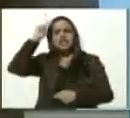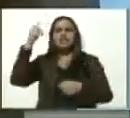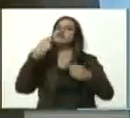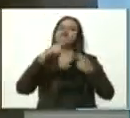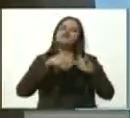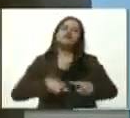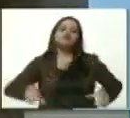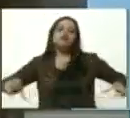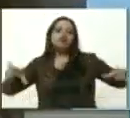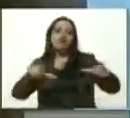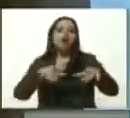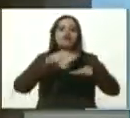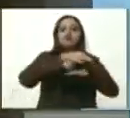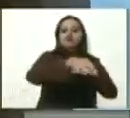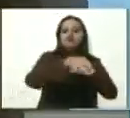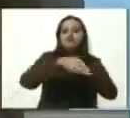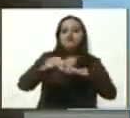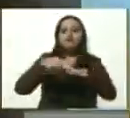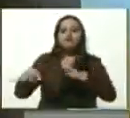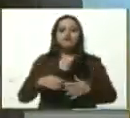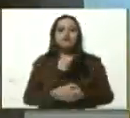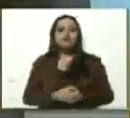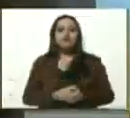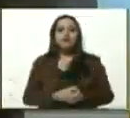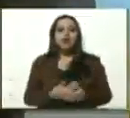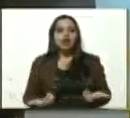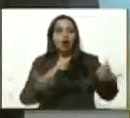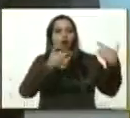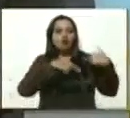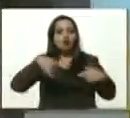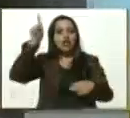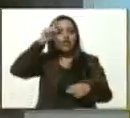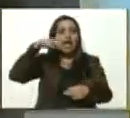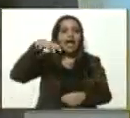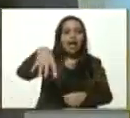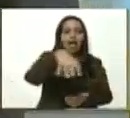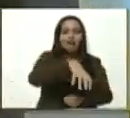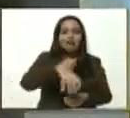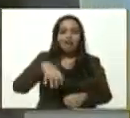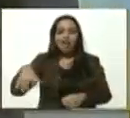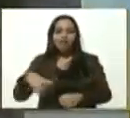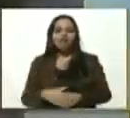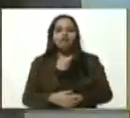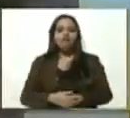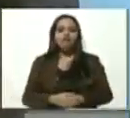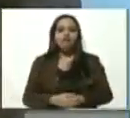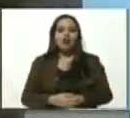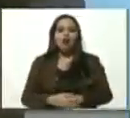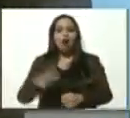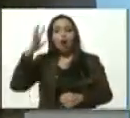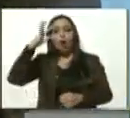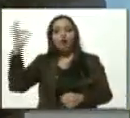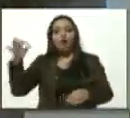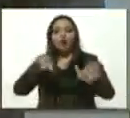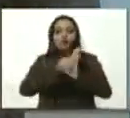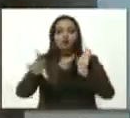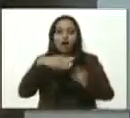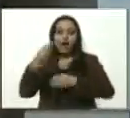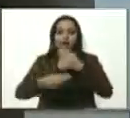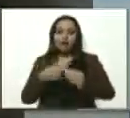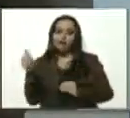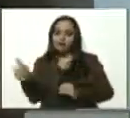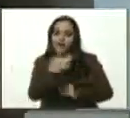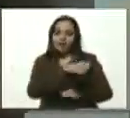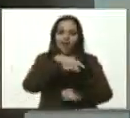diferentes municipios, de representantes indígenas en los estados, es decir, los que son los consejos legislativos de cada uno de